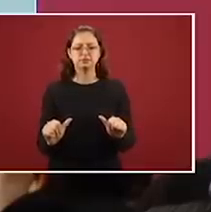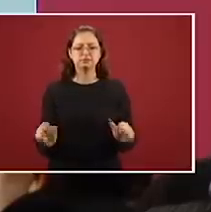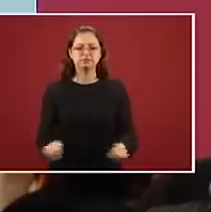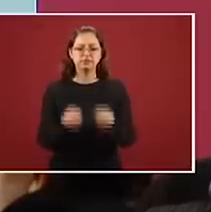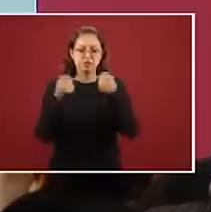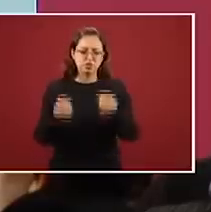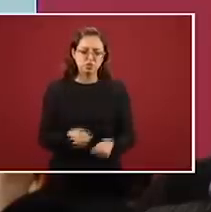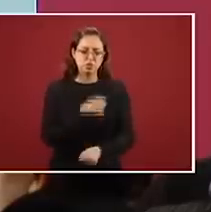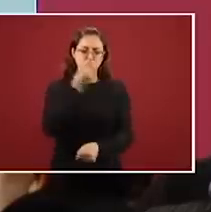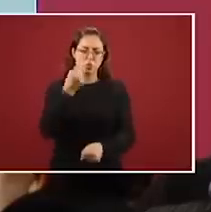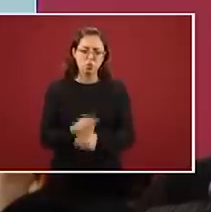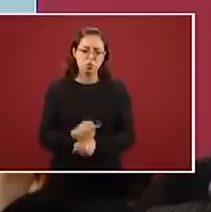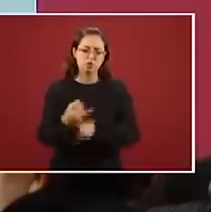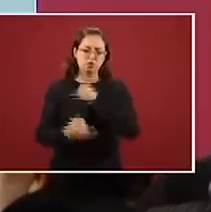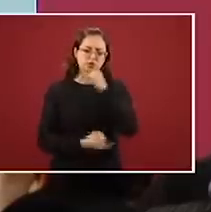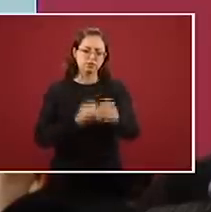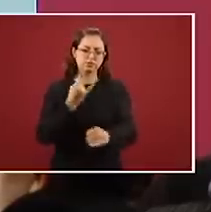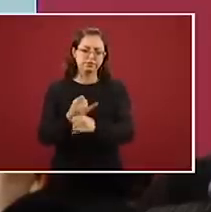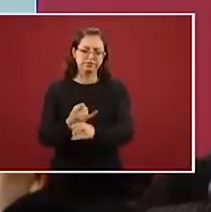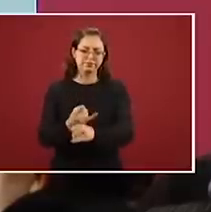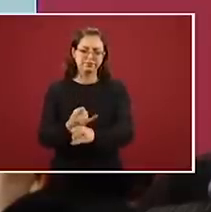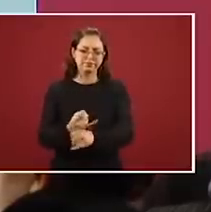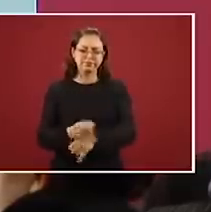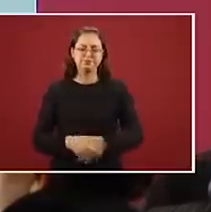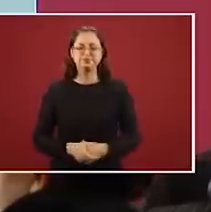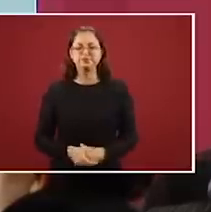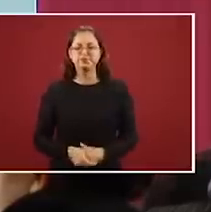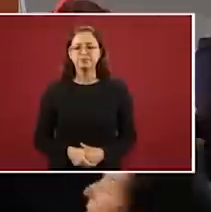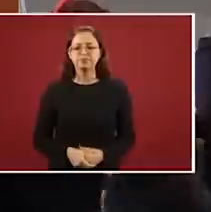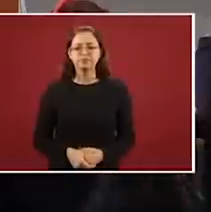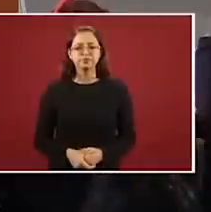y la seguridad internacionales.